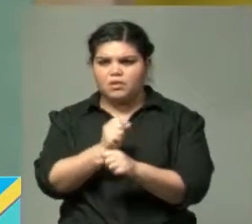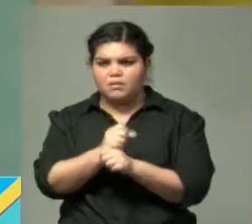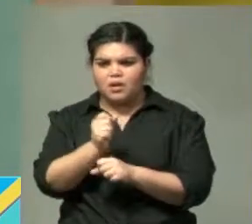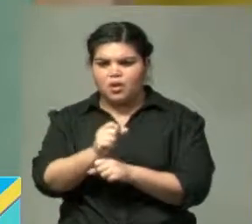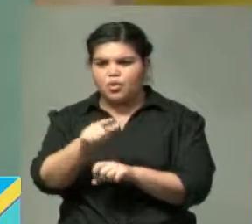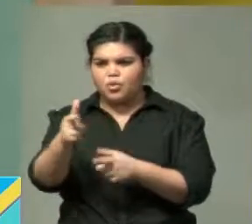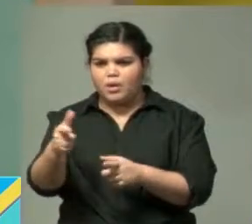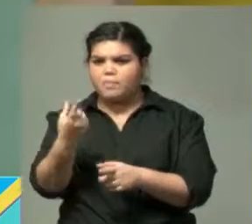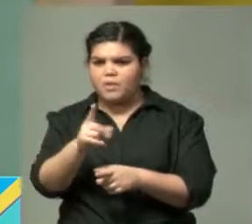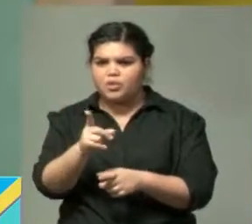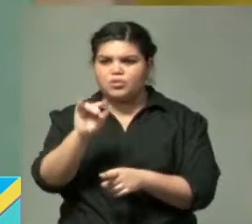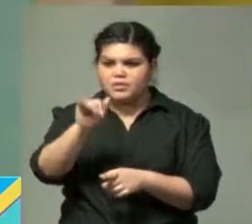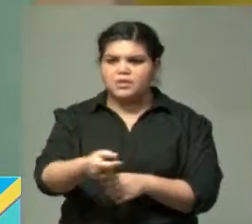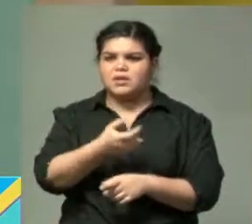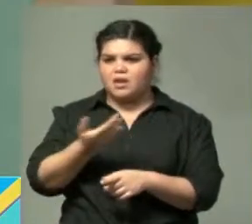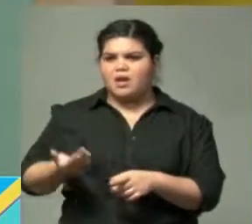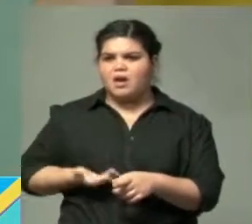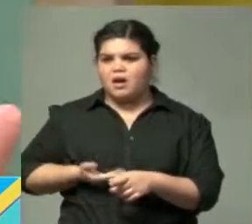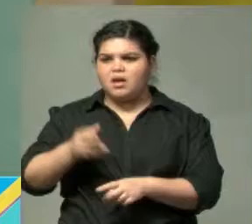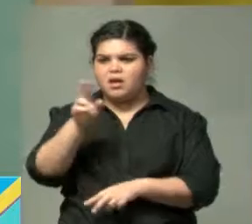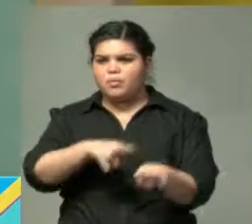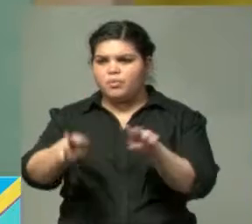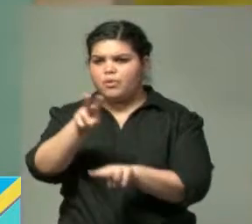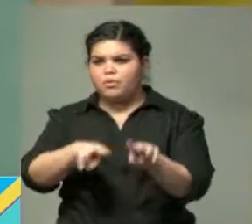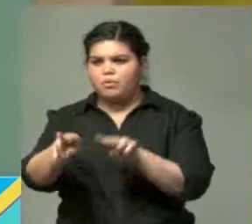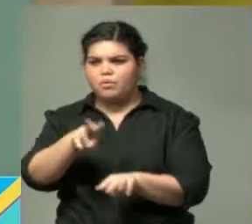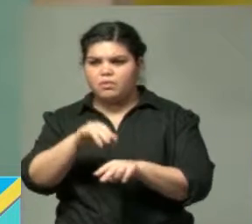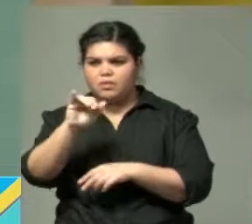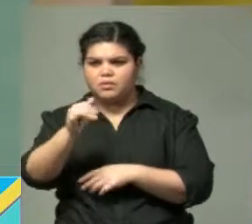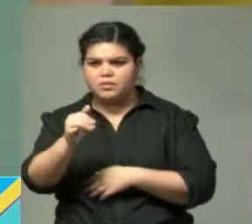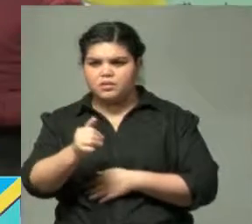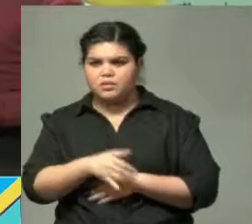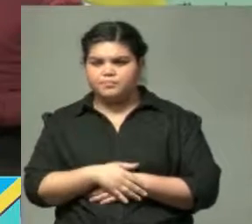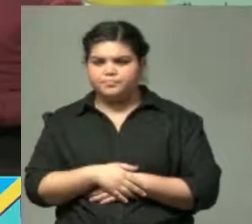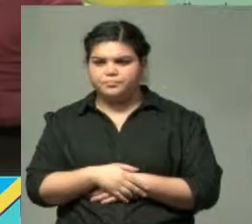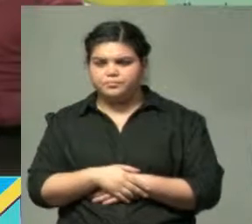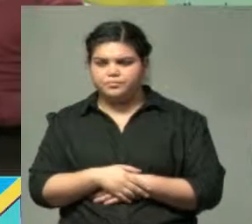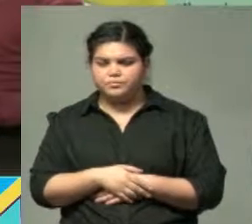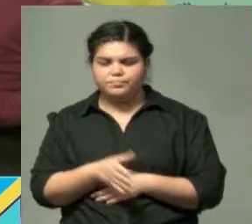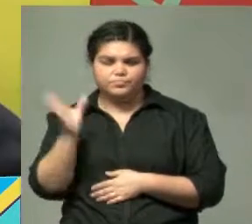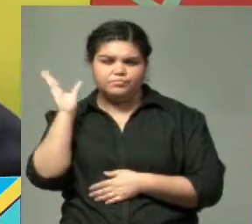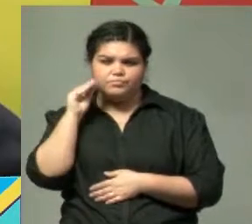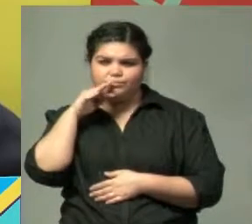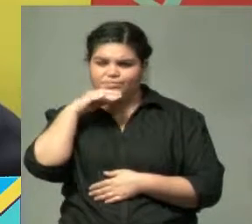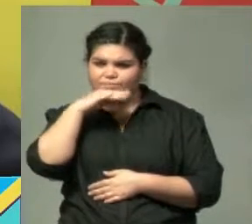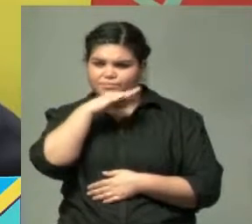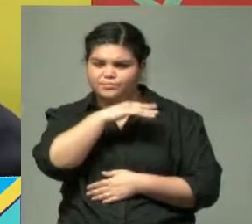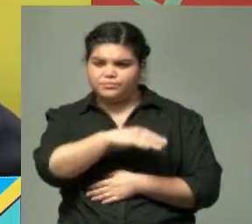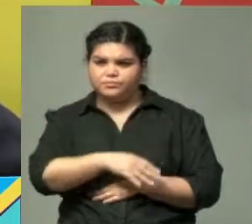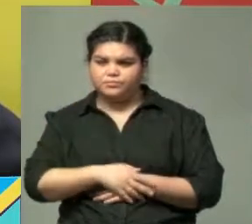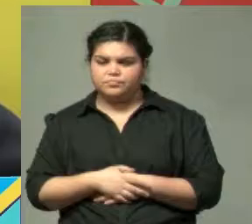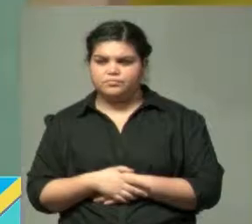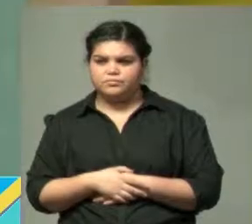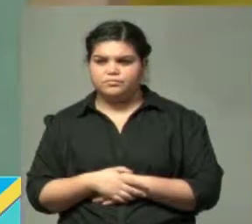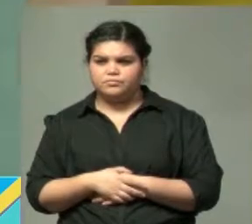buscando. Porque si no está buscando trabajo, no forma parte de la población económicamente activa, en una parte que se llama efecto desaliento o